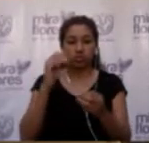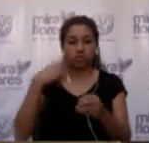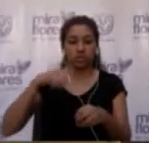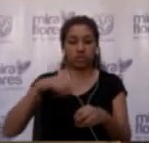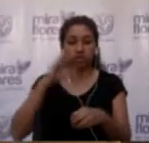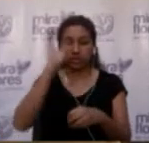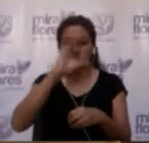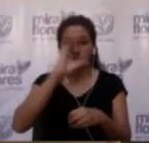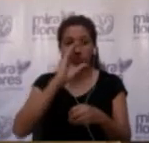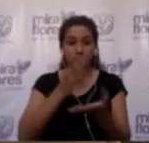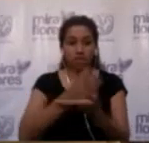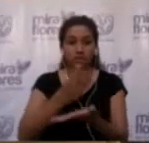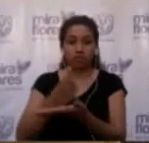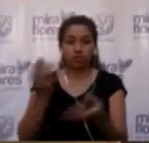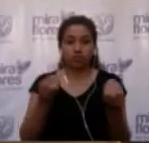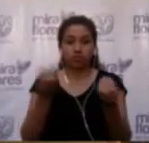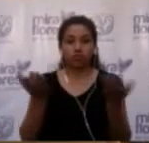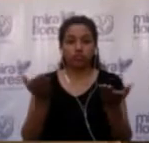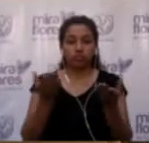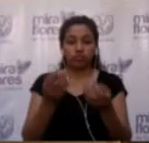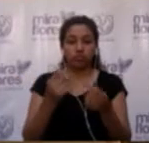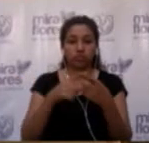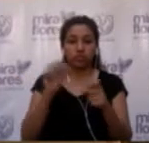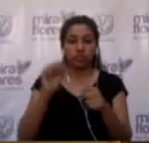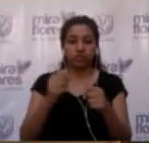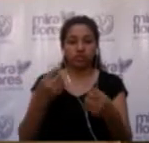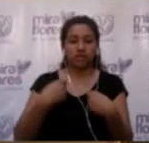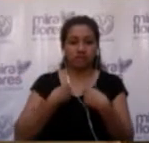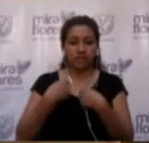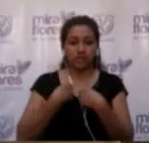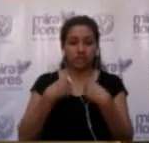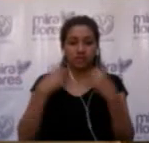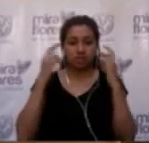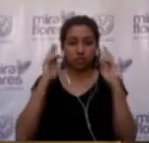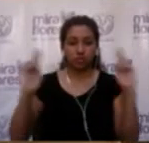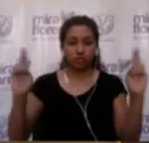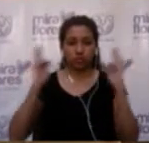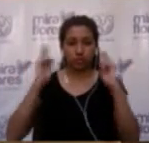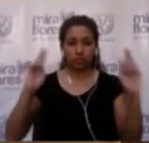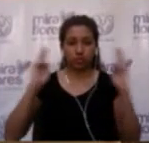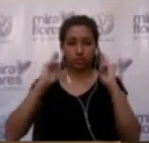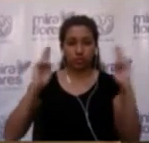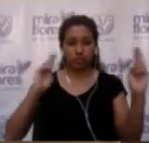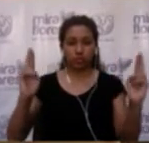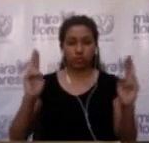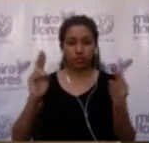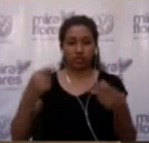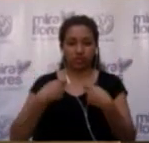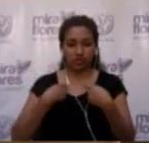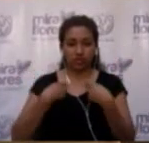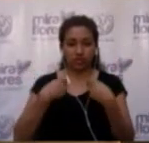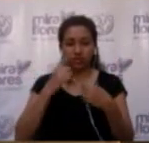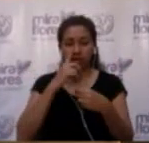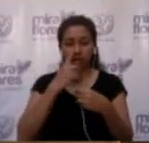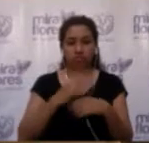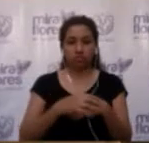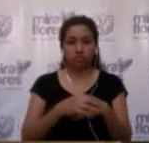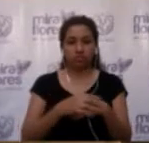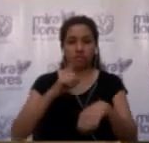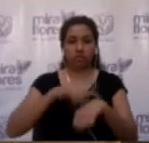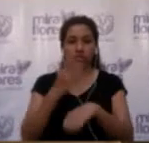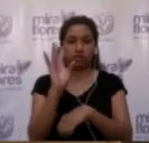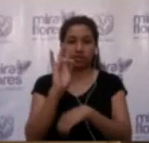pero lo que sí les molesta son las alarmas que continuamente suenan en todo momento. Desde las 7